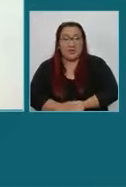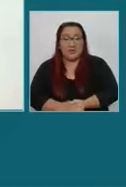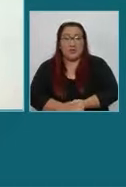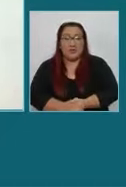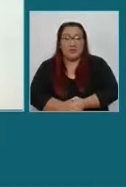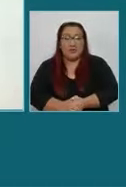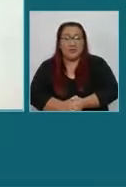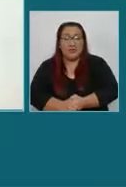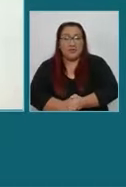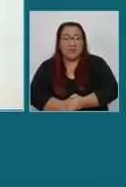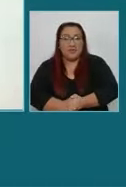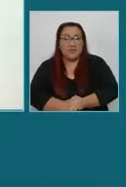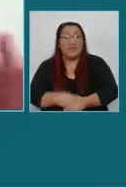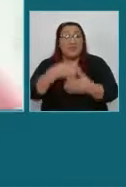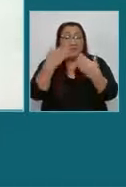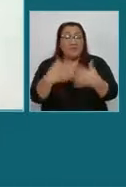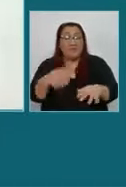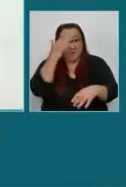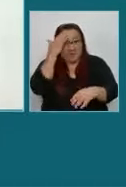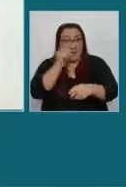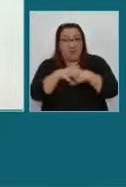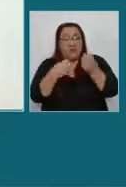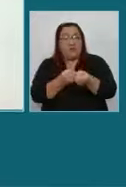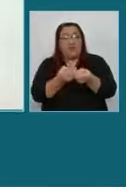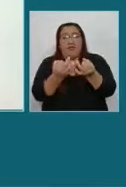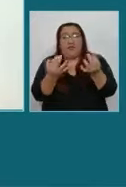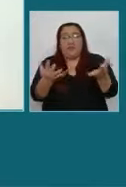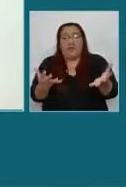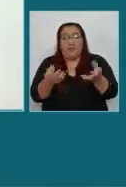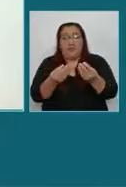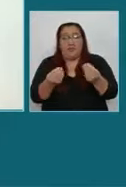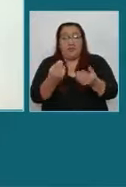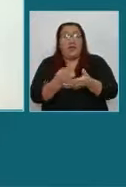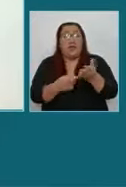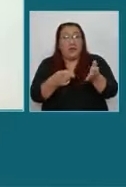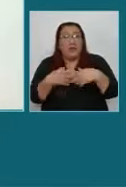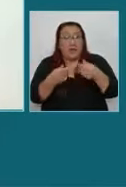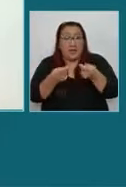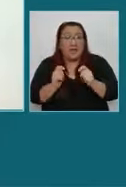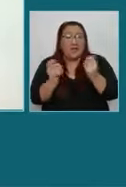se podrán imaginar, el abanico es muy amplio. Por eso,